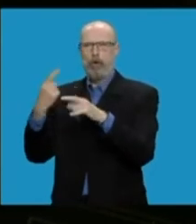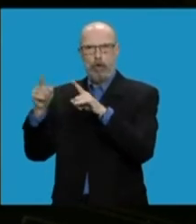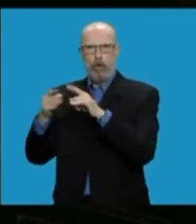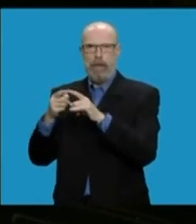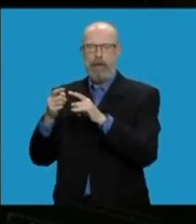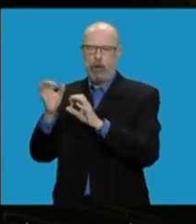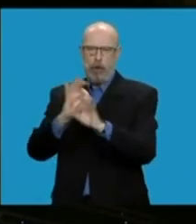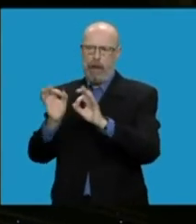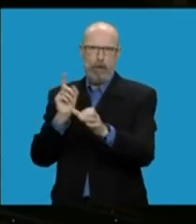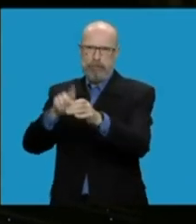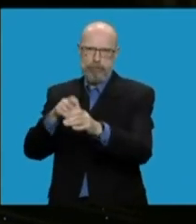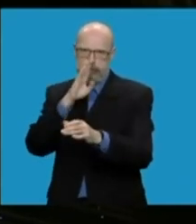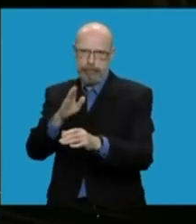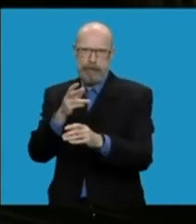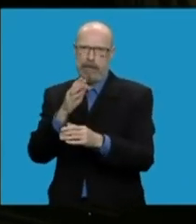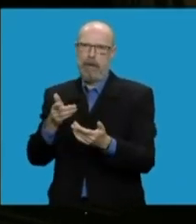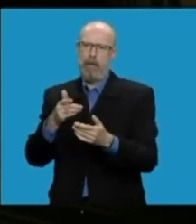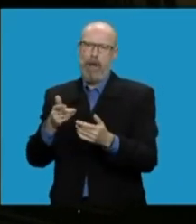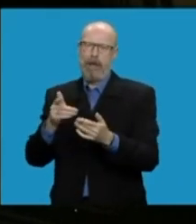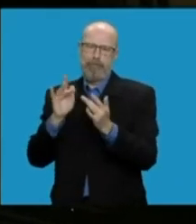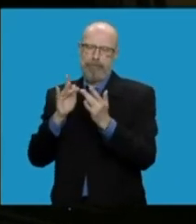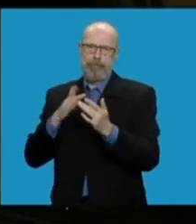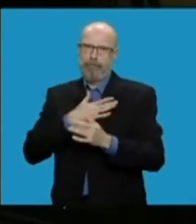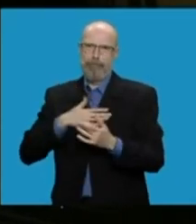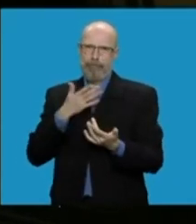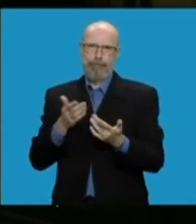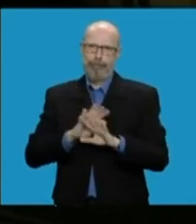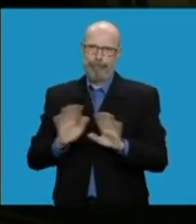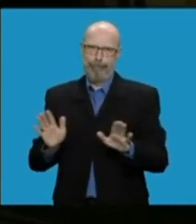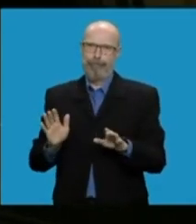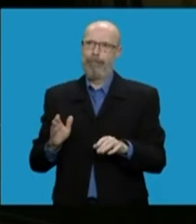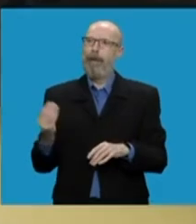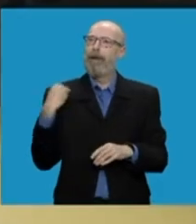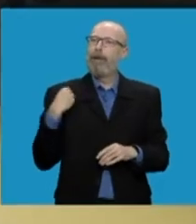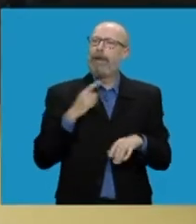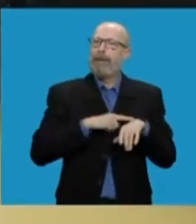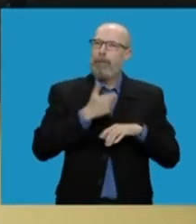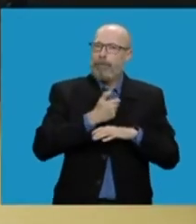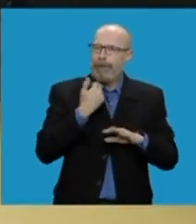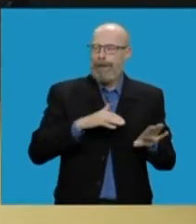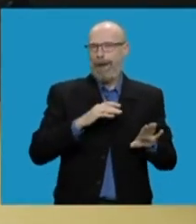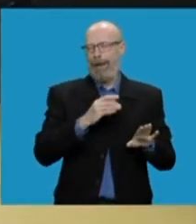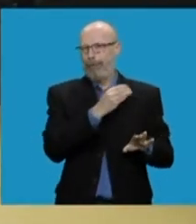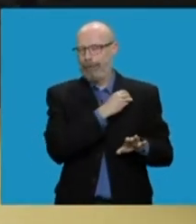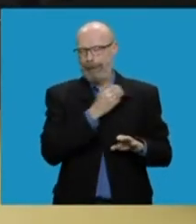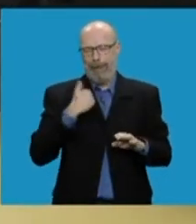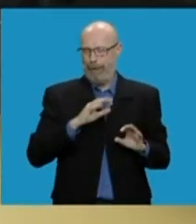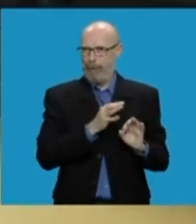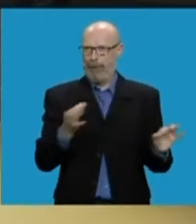me trataron como un rey. Vale. Ya me dicen que me calle, ha habido una encargada para decirme que tengo que callarme ya,